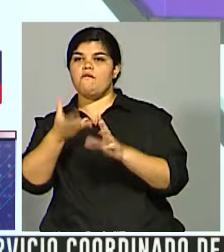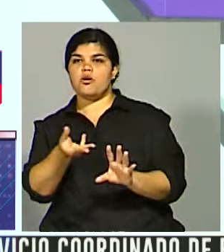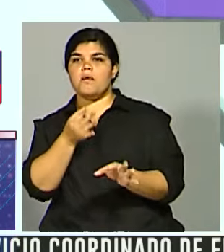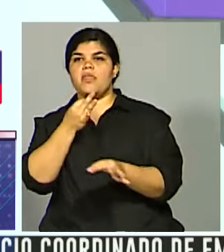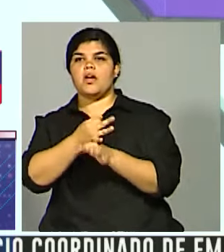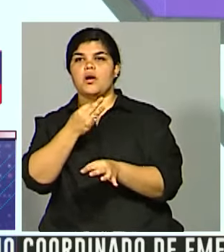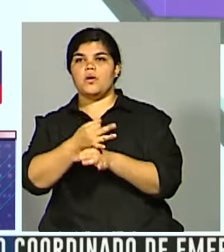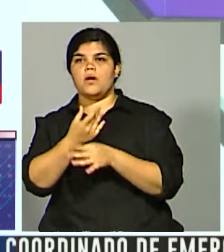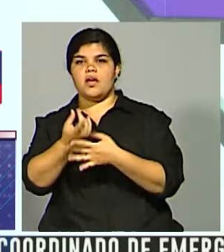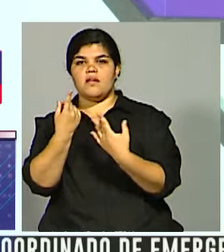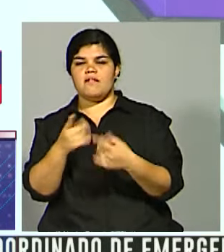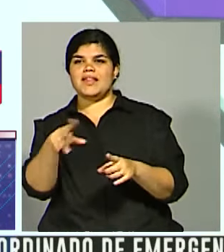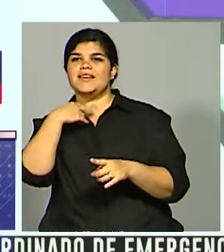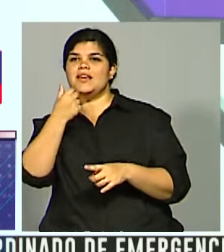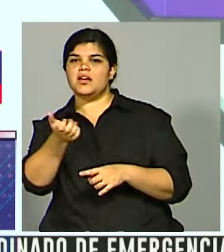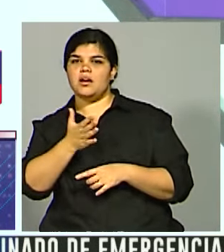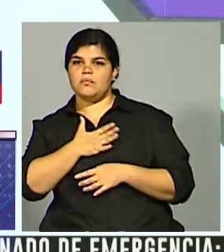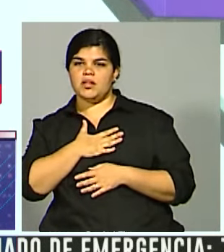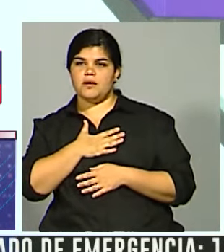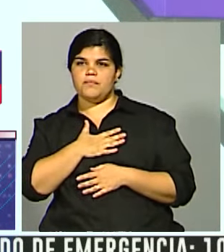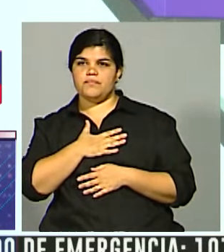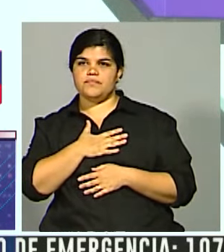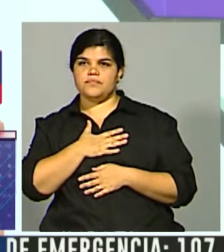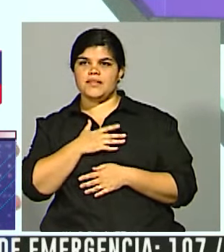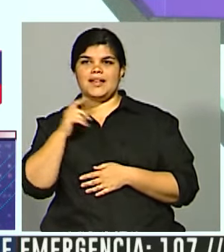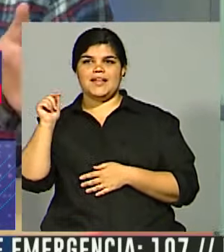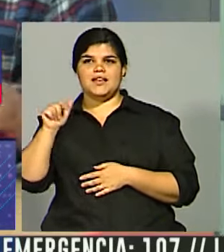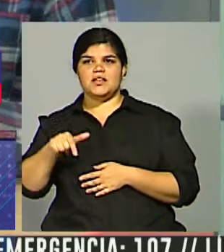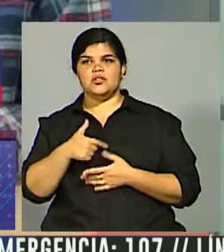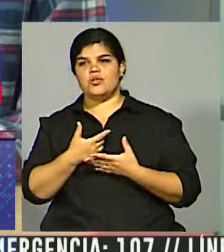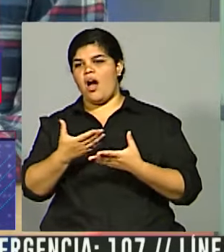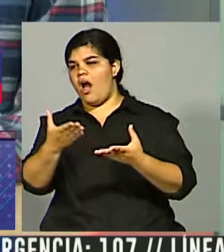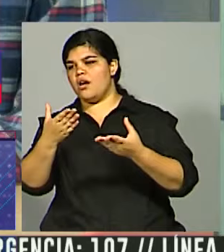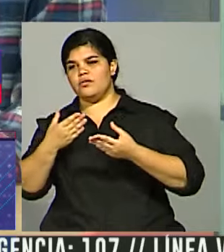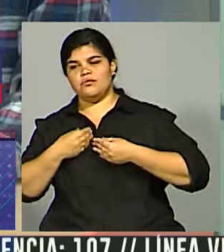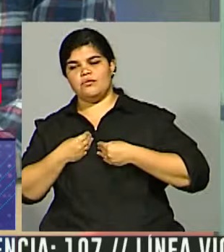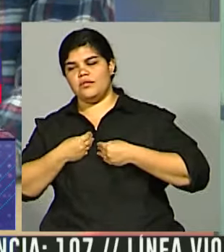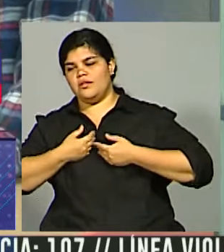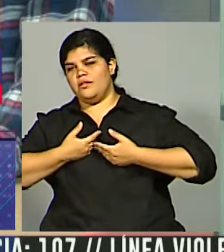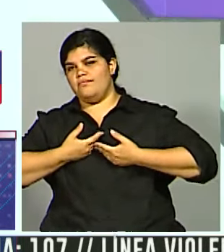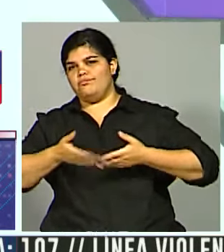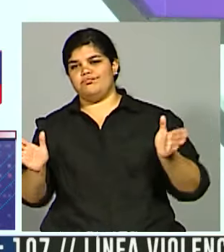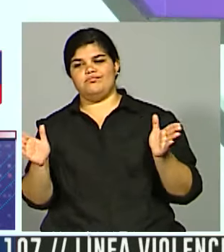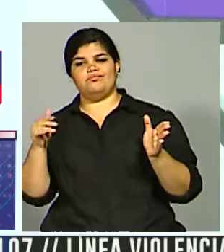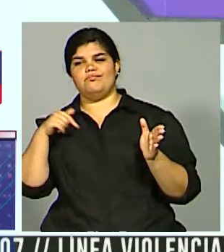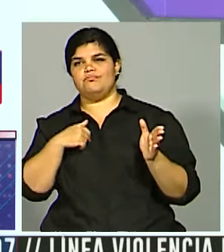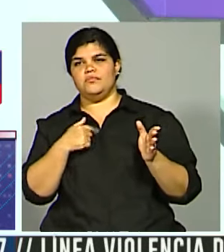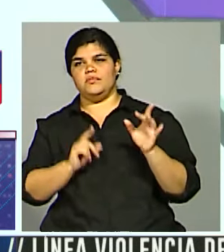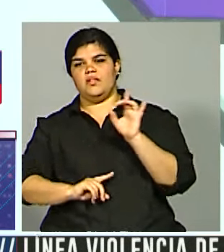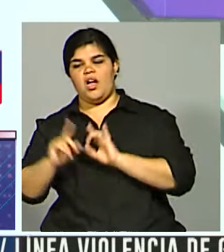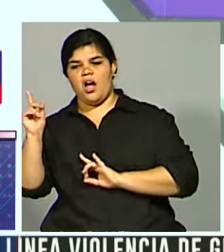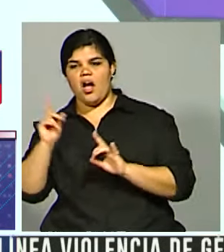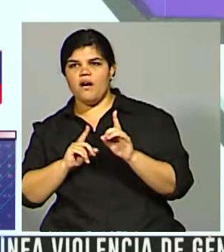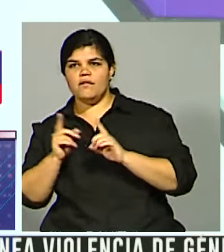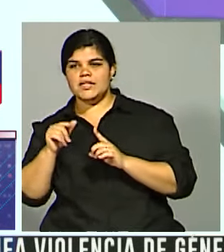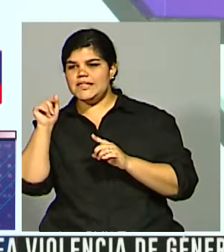hija, aparece esta otra puerta que se abre y bueno, uno va a veces creyendo que